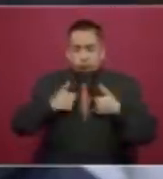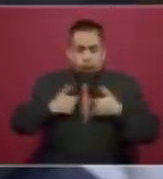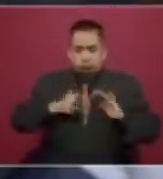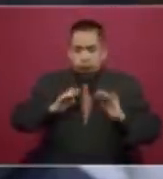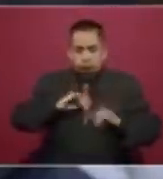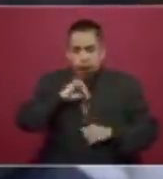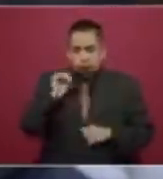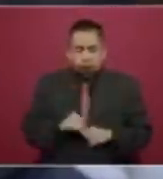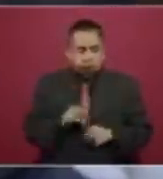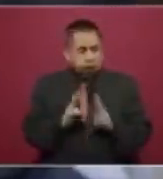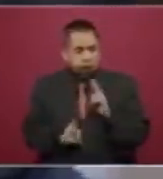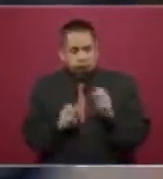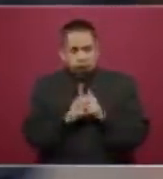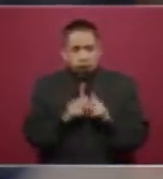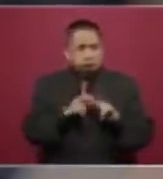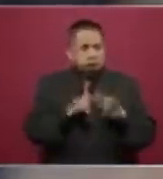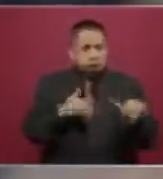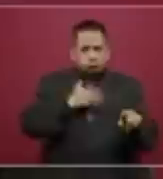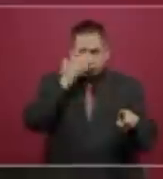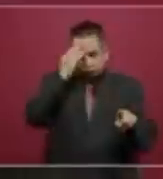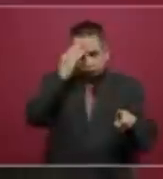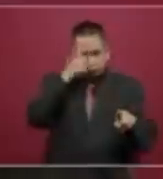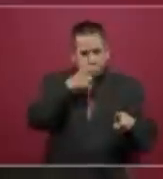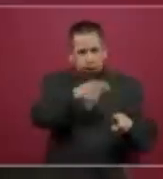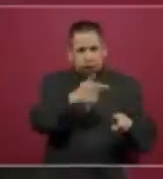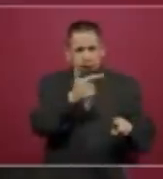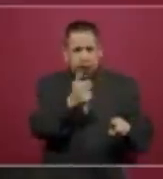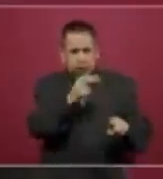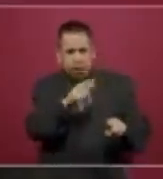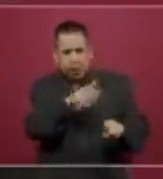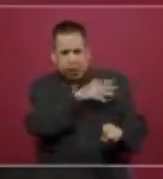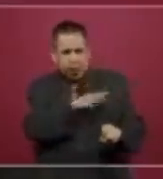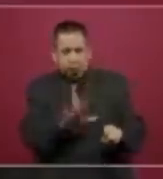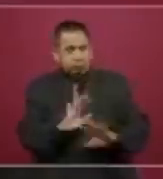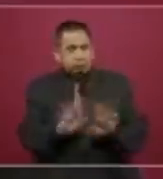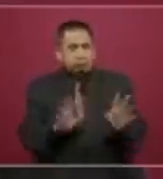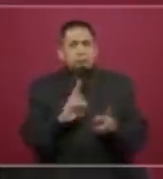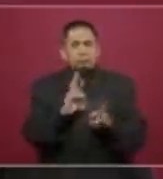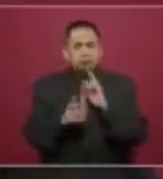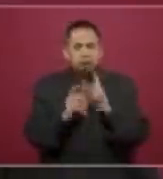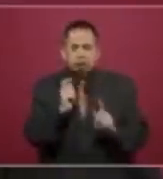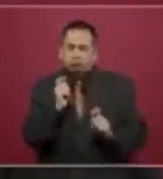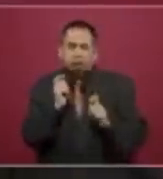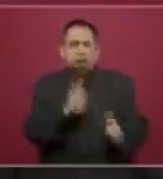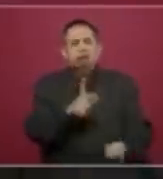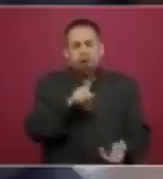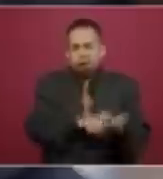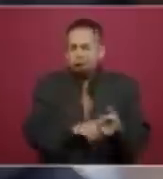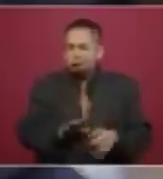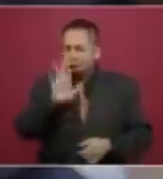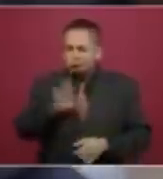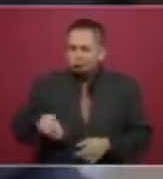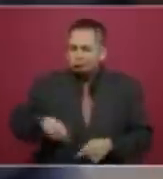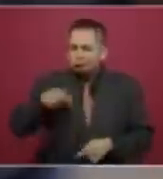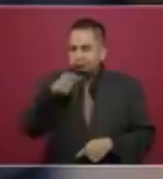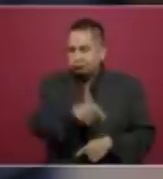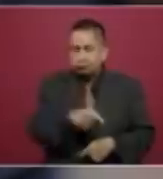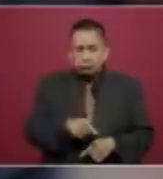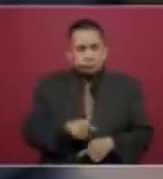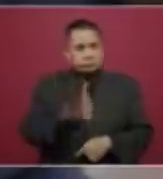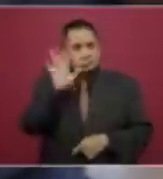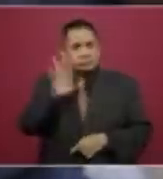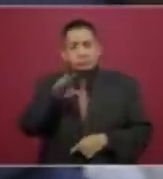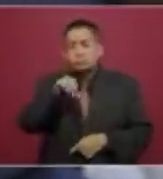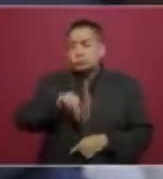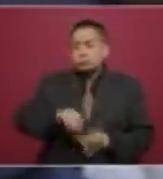cruzaron palabra ni conocieron al general, pero finalmente ya se les está imputando y, pues bueno, hoy podrían, que están